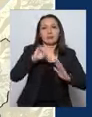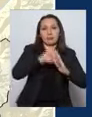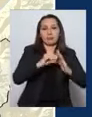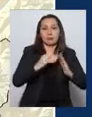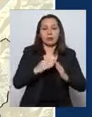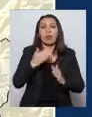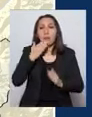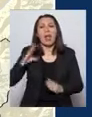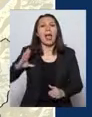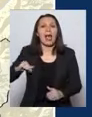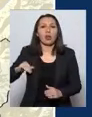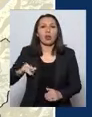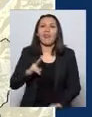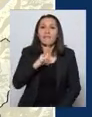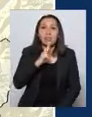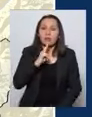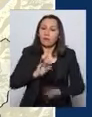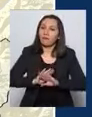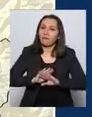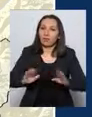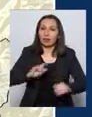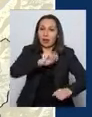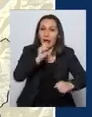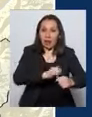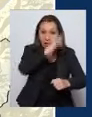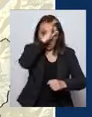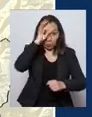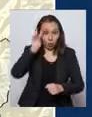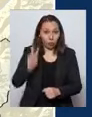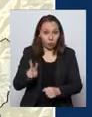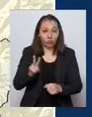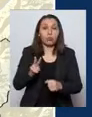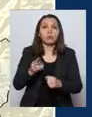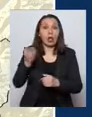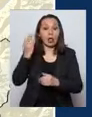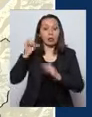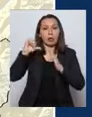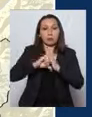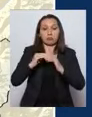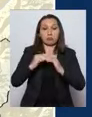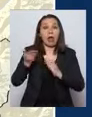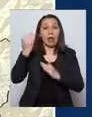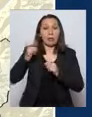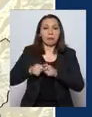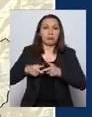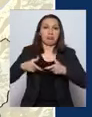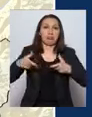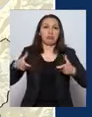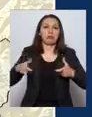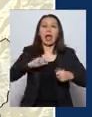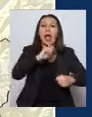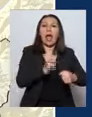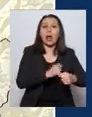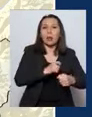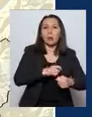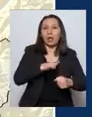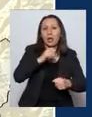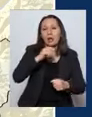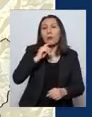de angol y victoria en la araucanía que ha tenido como cesar un brote en relación a araucanía sur